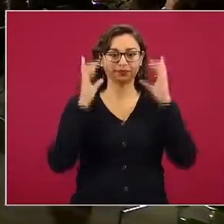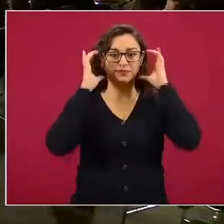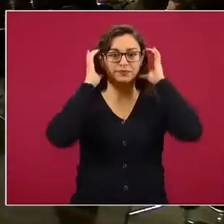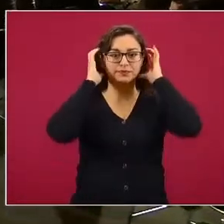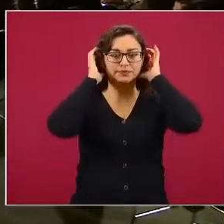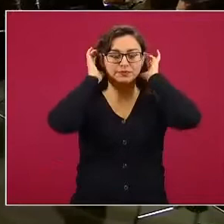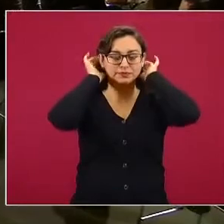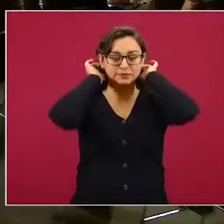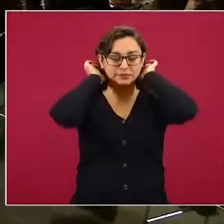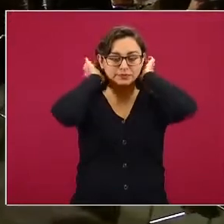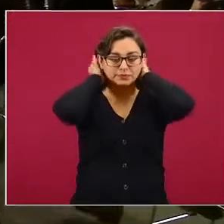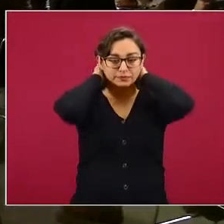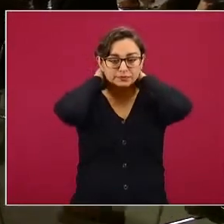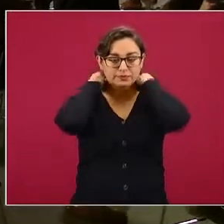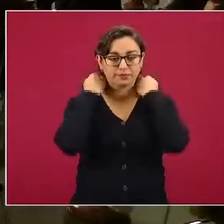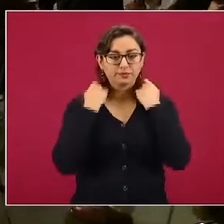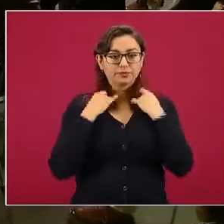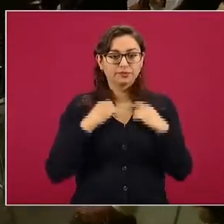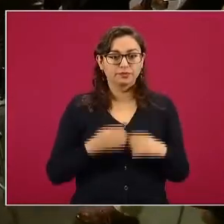Mire,